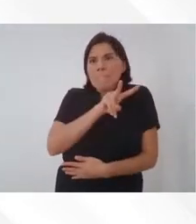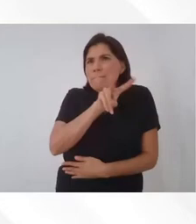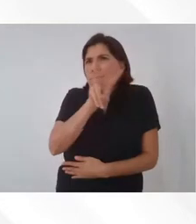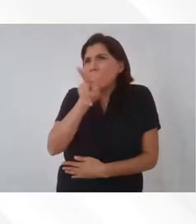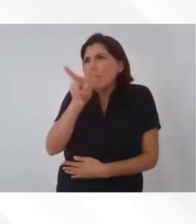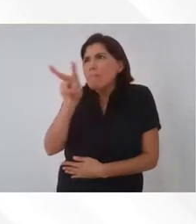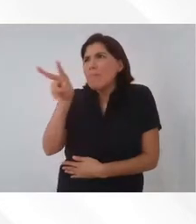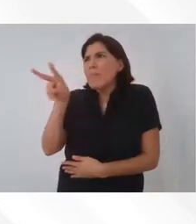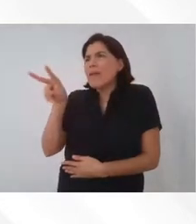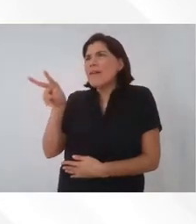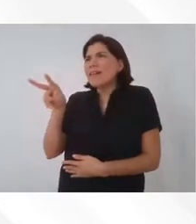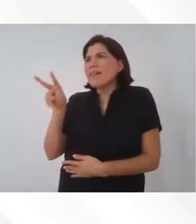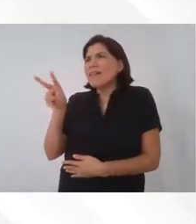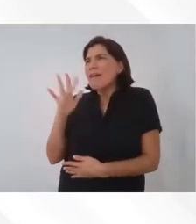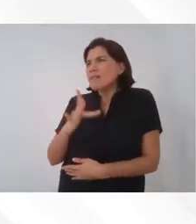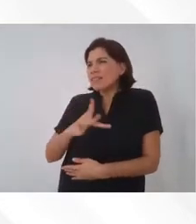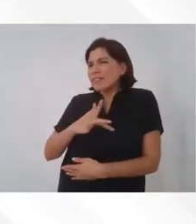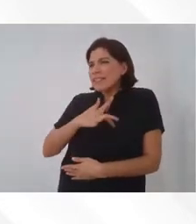Siéntanlo.